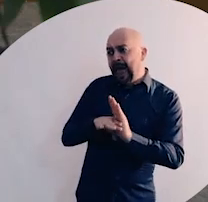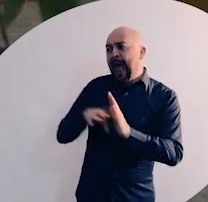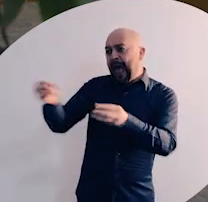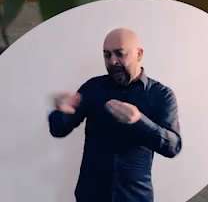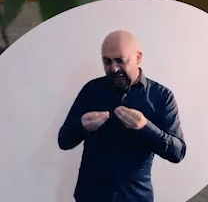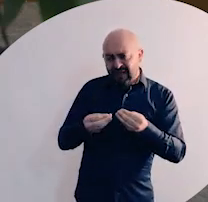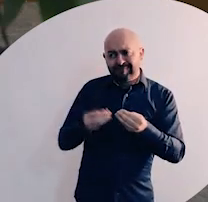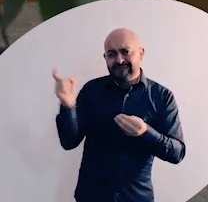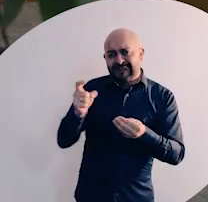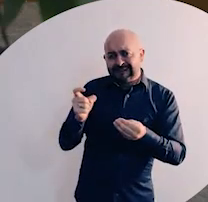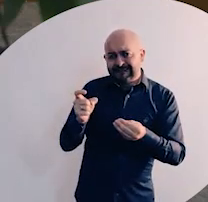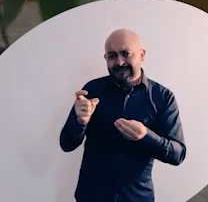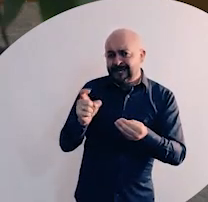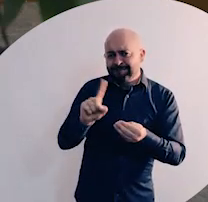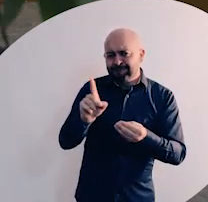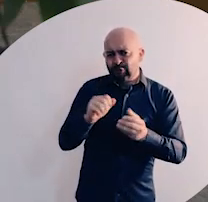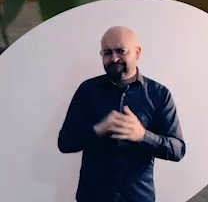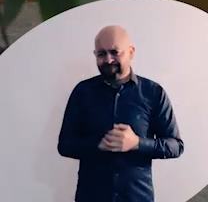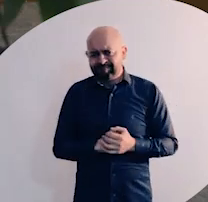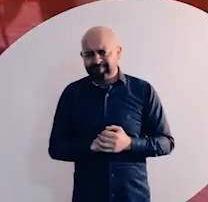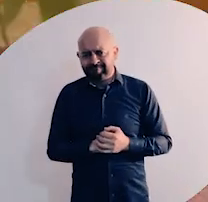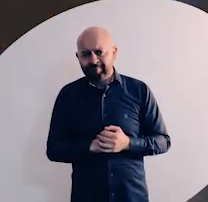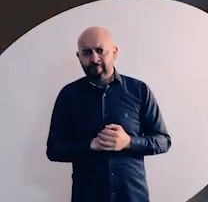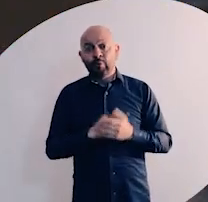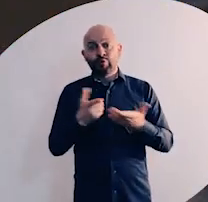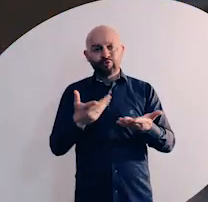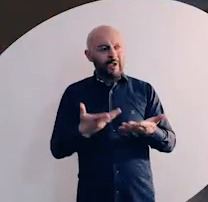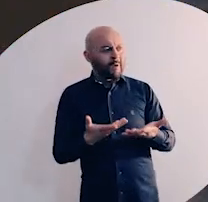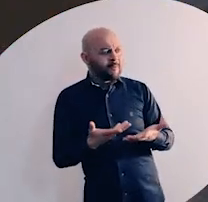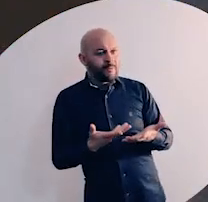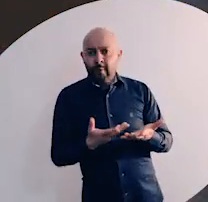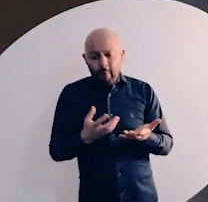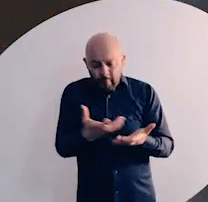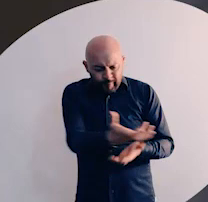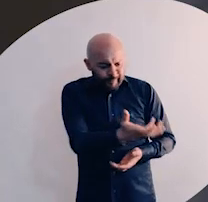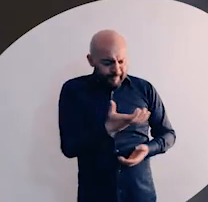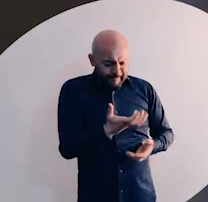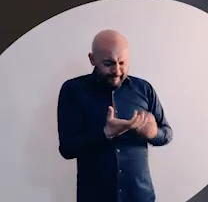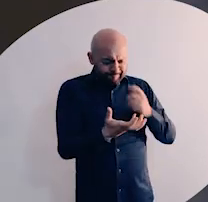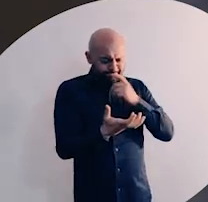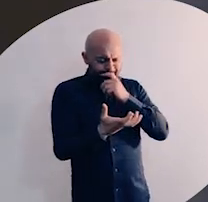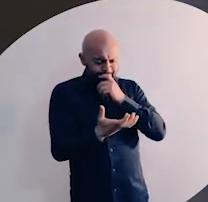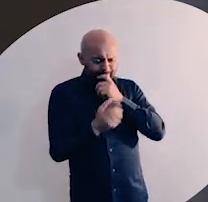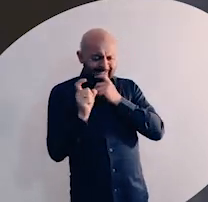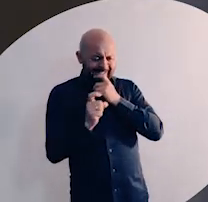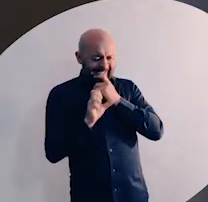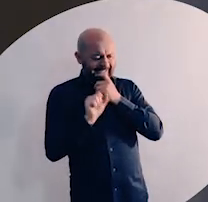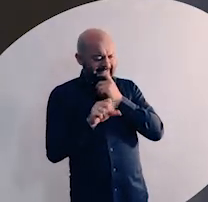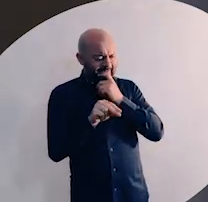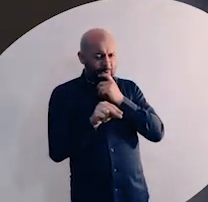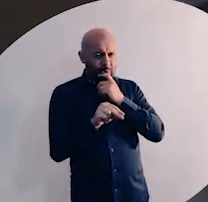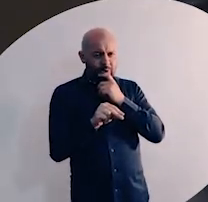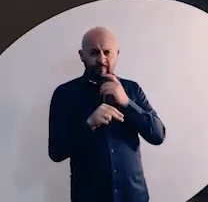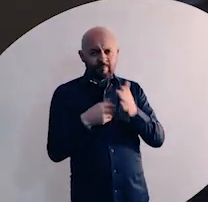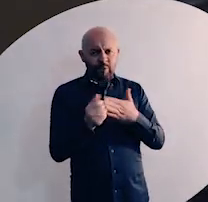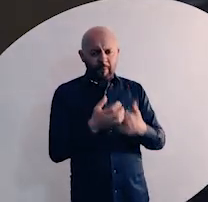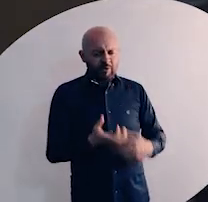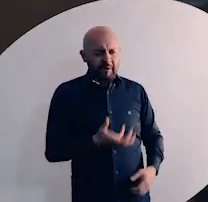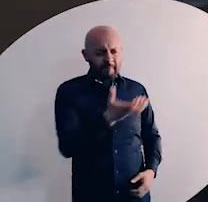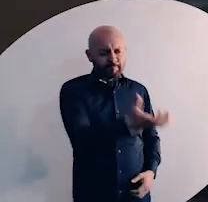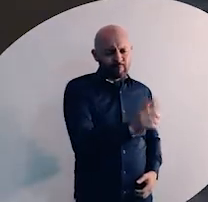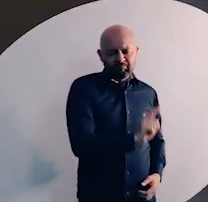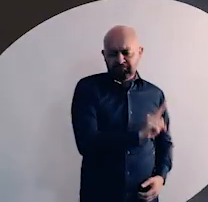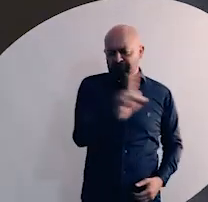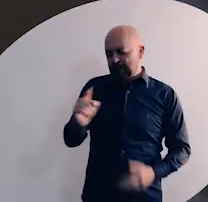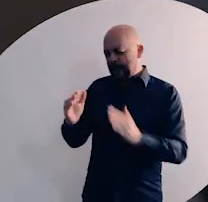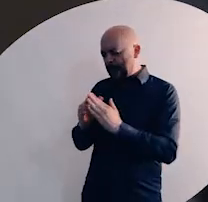promociones que no necesita realmente. Cuando usted tenga en la mano algo que va a comprar que no sabe si lo necesita, póngalo